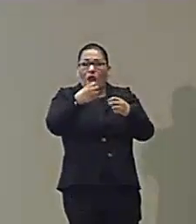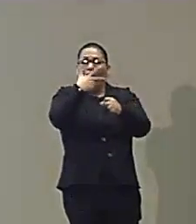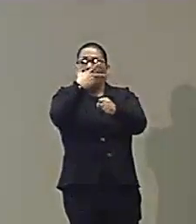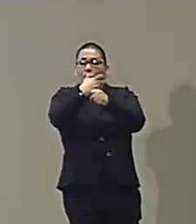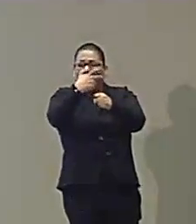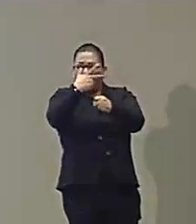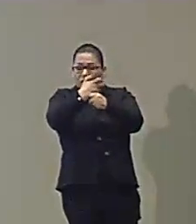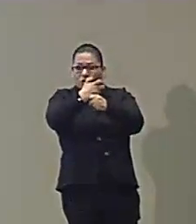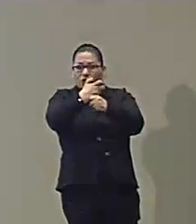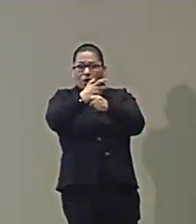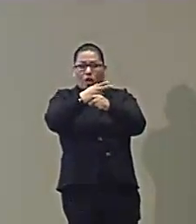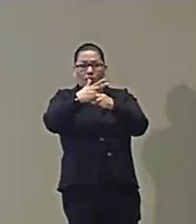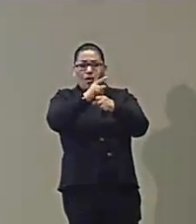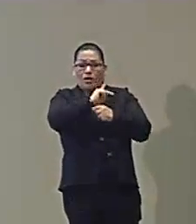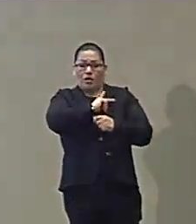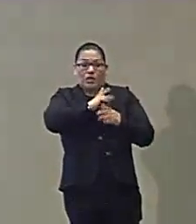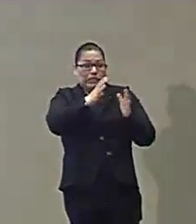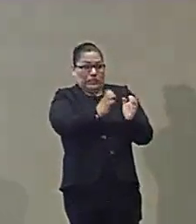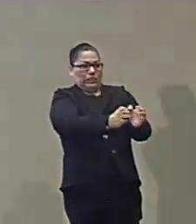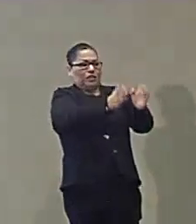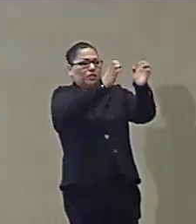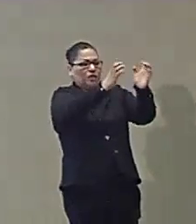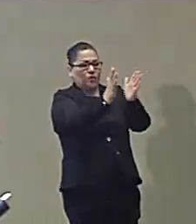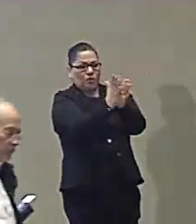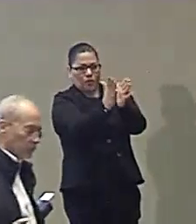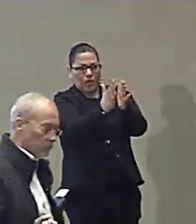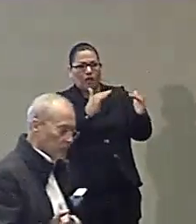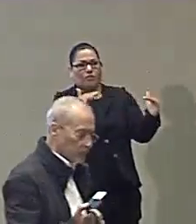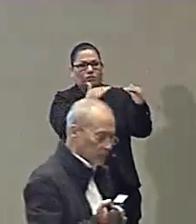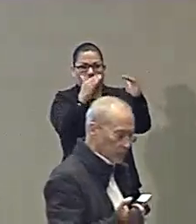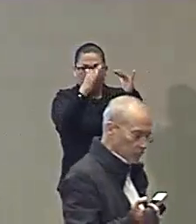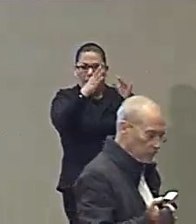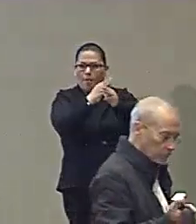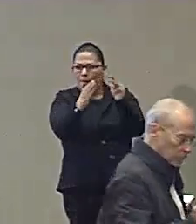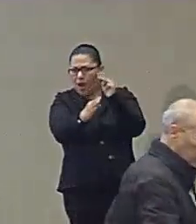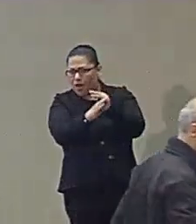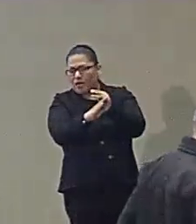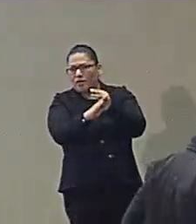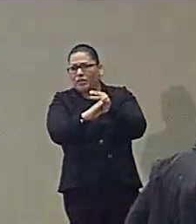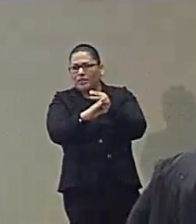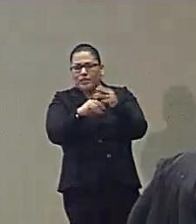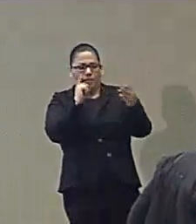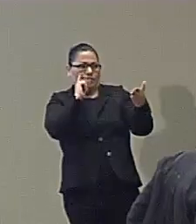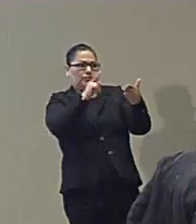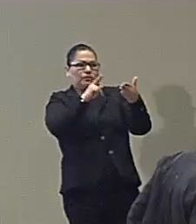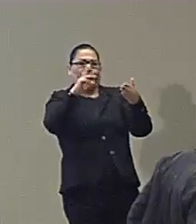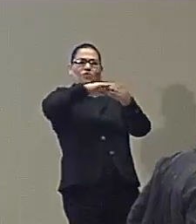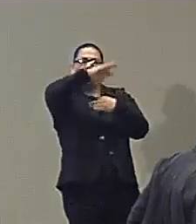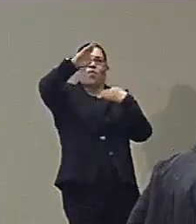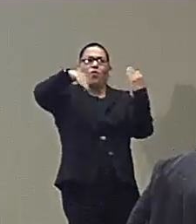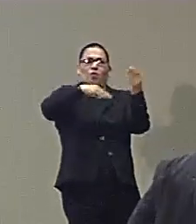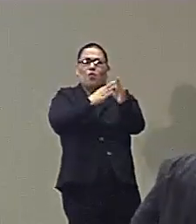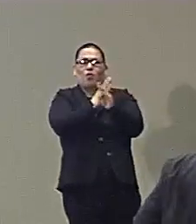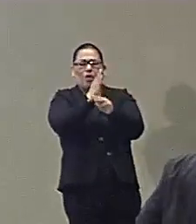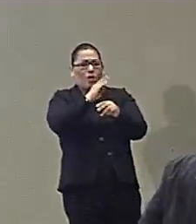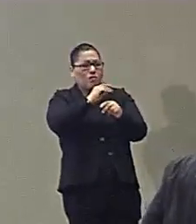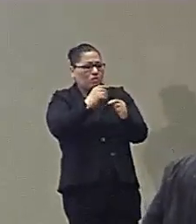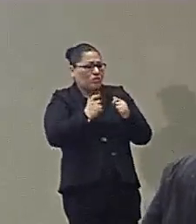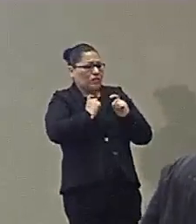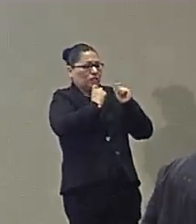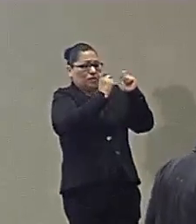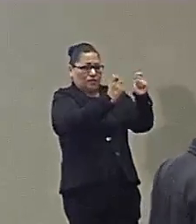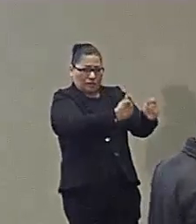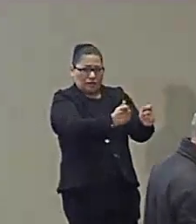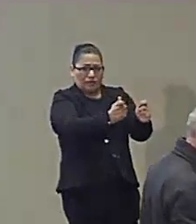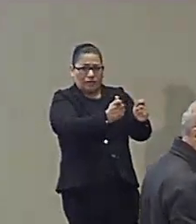patrimonio cultural inmaterial atractivo permanente de mexico y que aporta al mundo por ejemplo